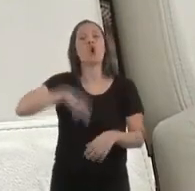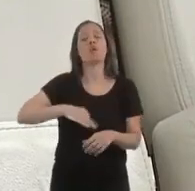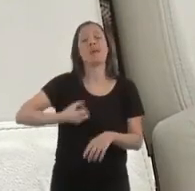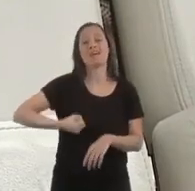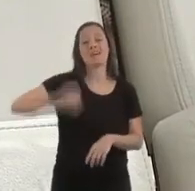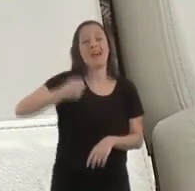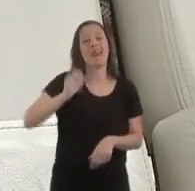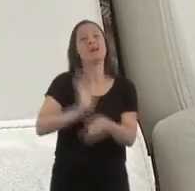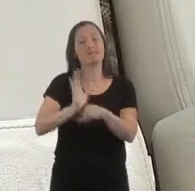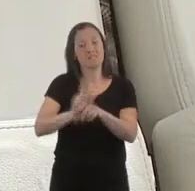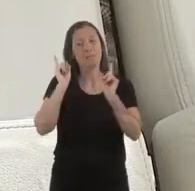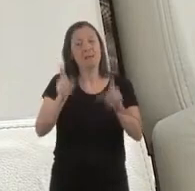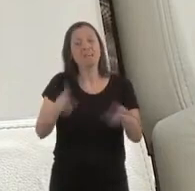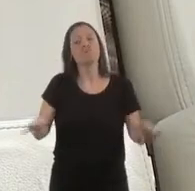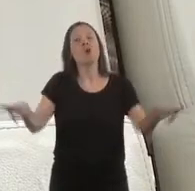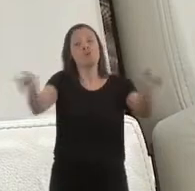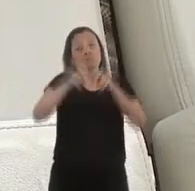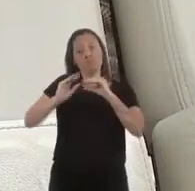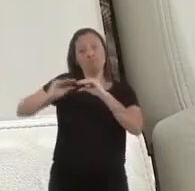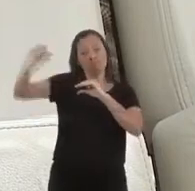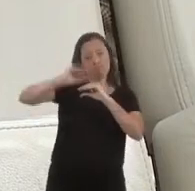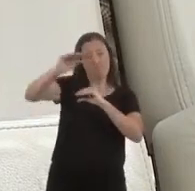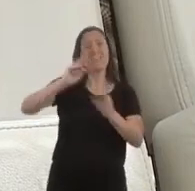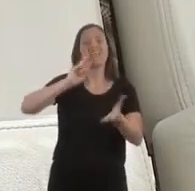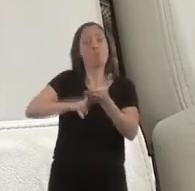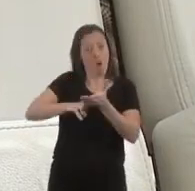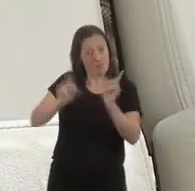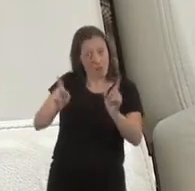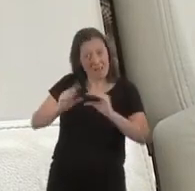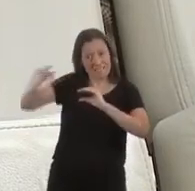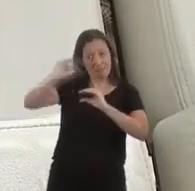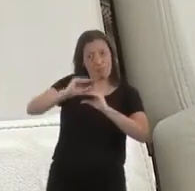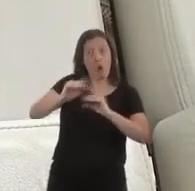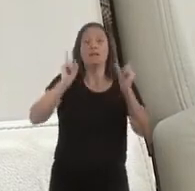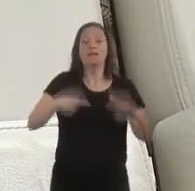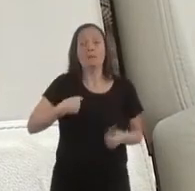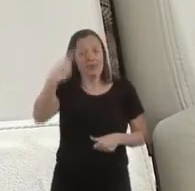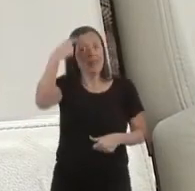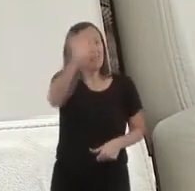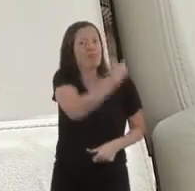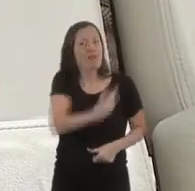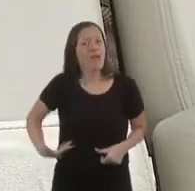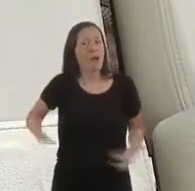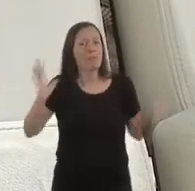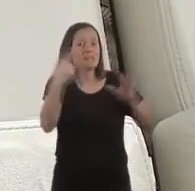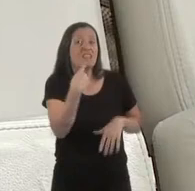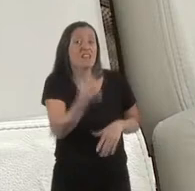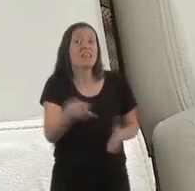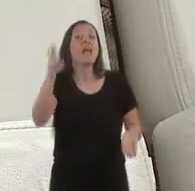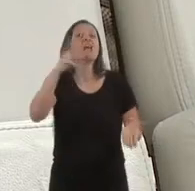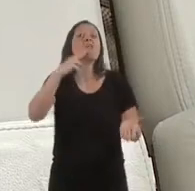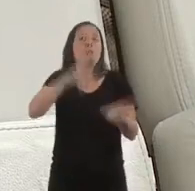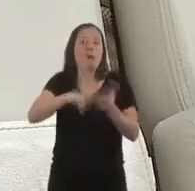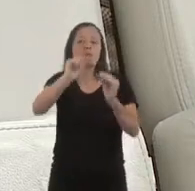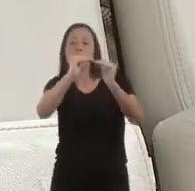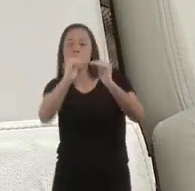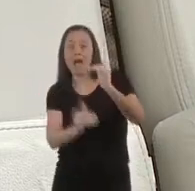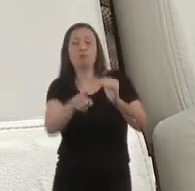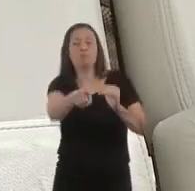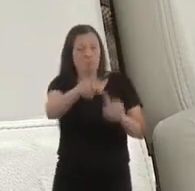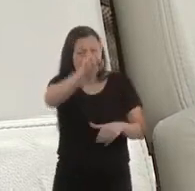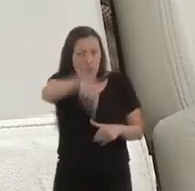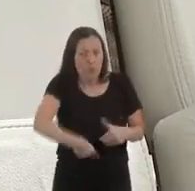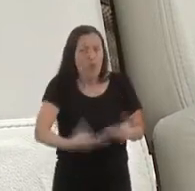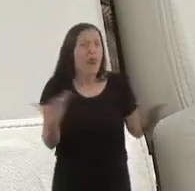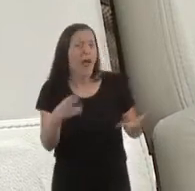impuesto coparticipable, y la idea del presidente Milei de rebajar los impuestos, ¿no podría haber ahí un problema de que